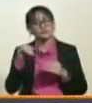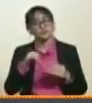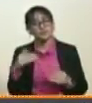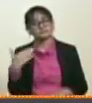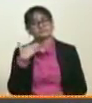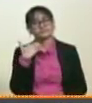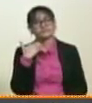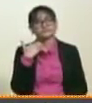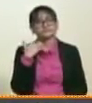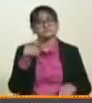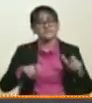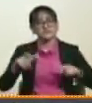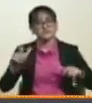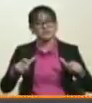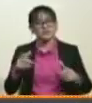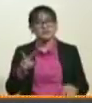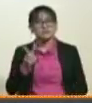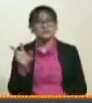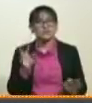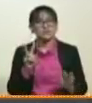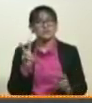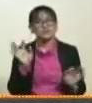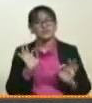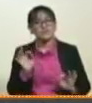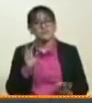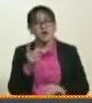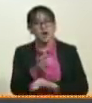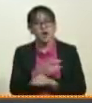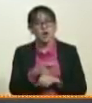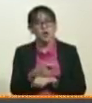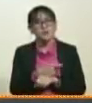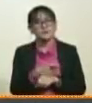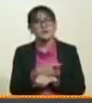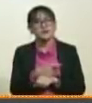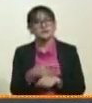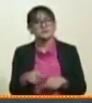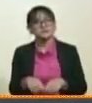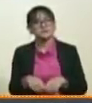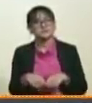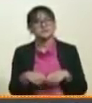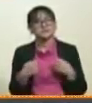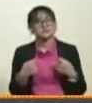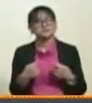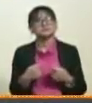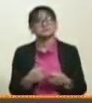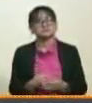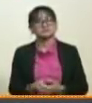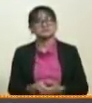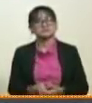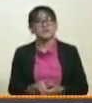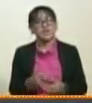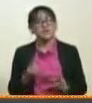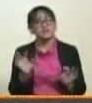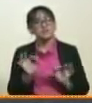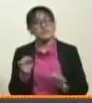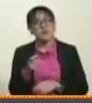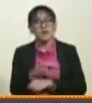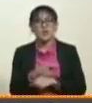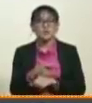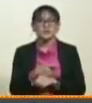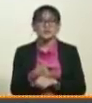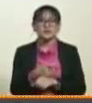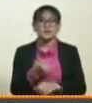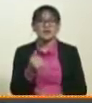unidades hay dos visiones de gobierno aquellos que creen todavía en la guarimba en el saqueo y lo que creemos en la paz aquí está la posición del gobierno tenemos